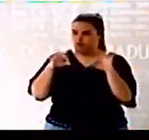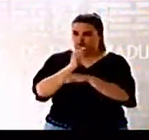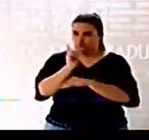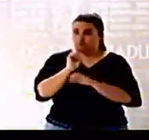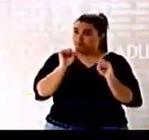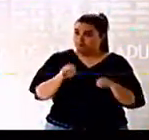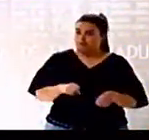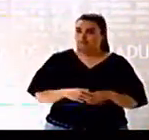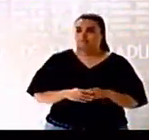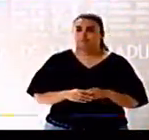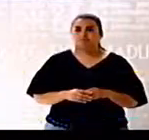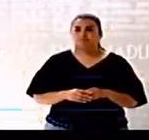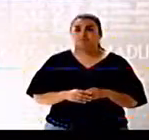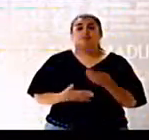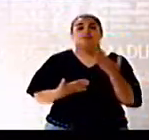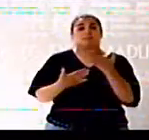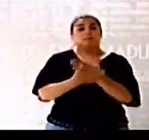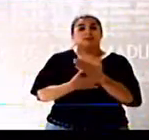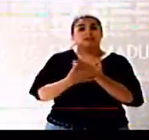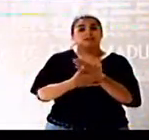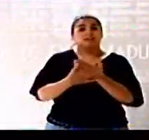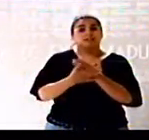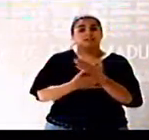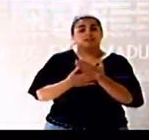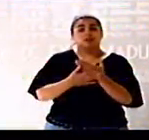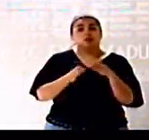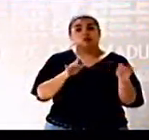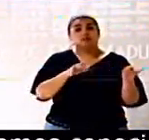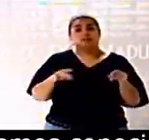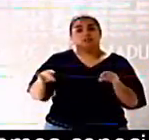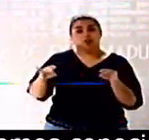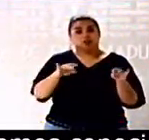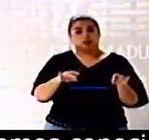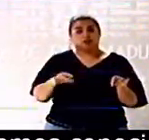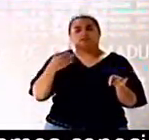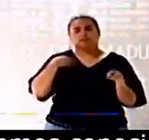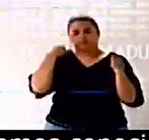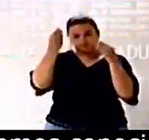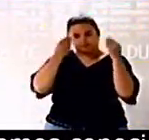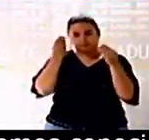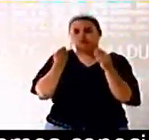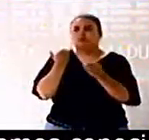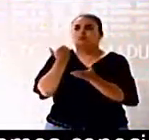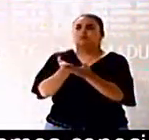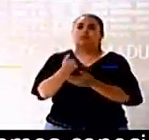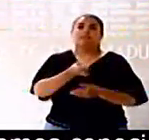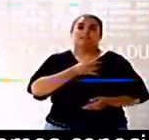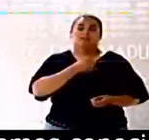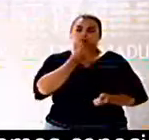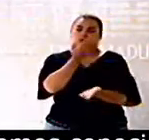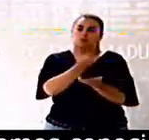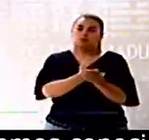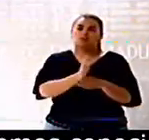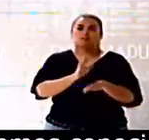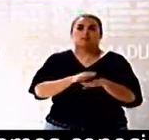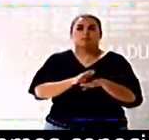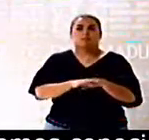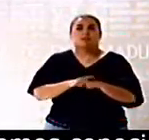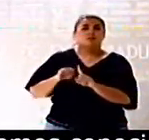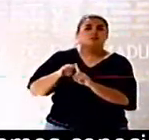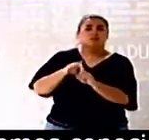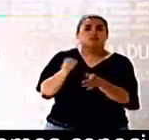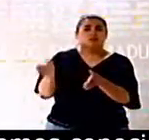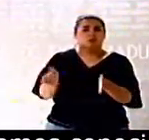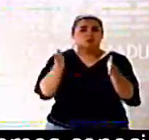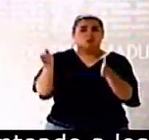¿vale?, que desde el Ministerio de Política Territorial se ha planteado a los sindicatos una propuesta para atajar el abuso de